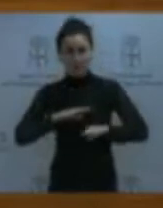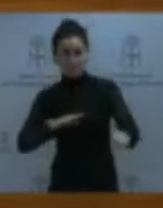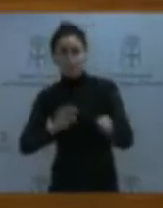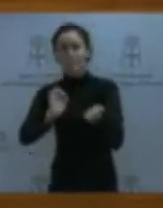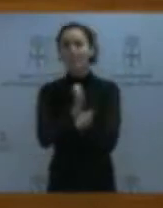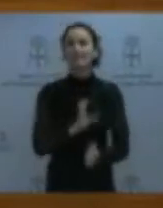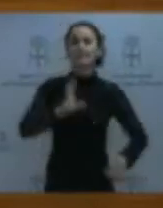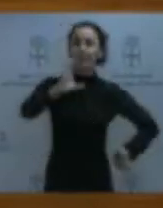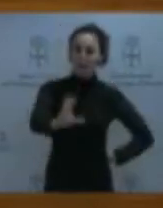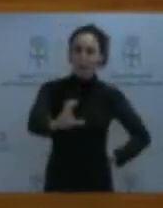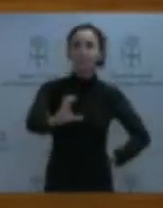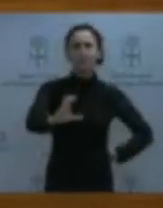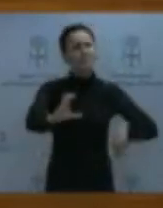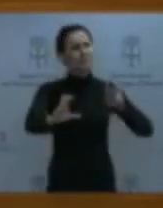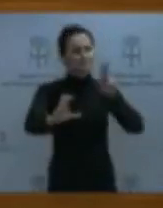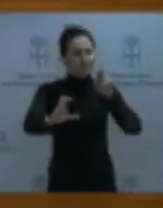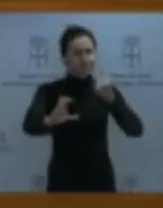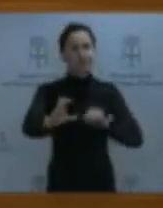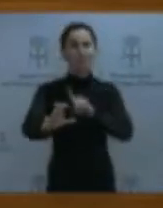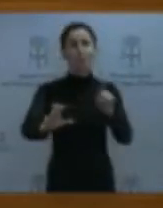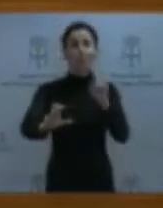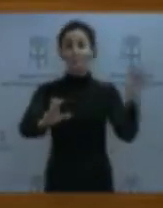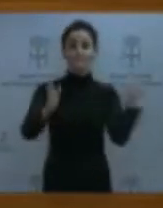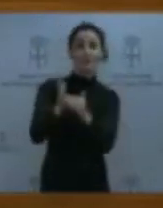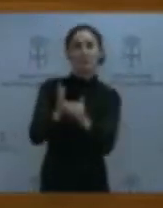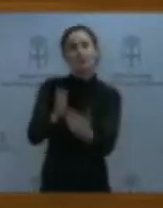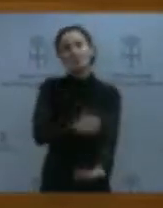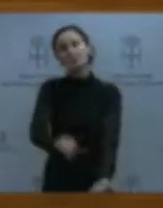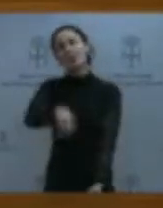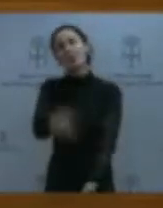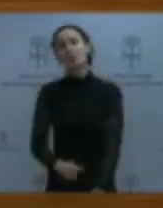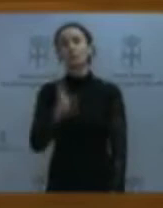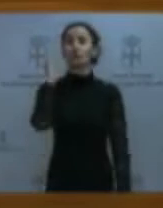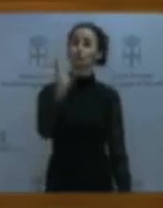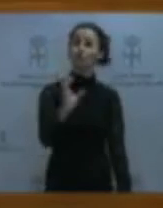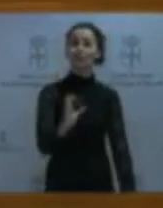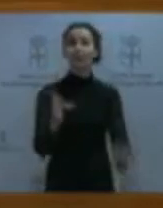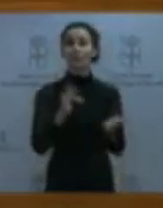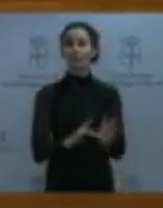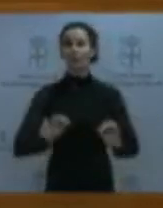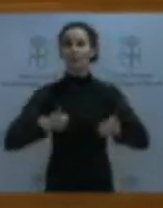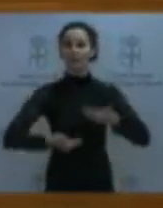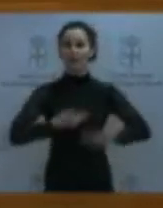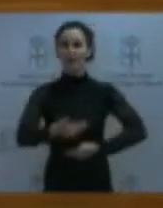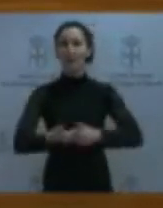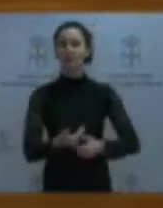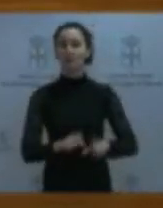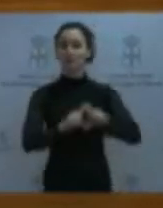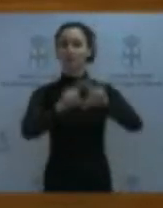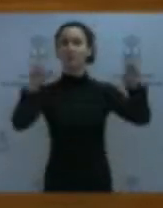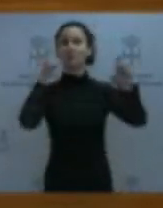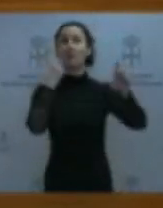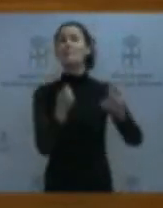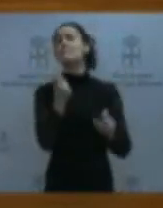prestados entre comillas, 11.000 millones de euros. Cuando empezó a funcionar y todo eso se vendió por 1.000 y